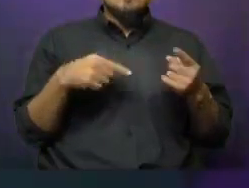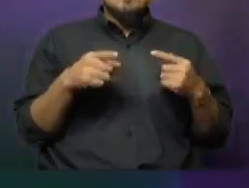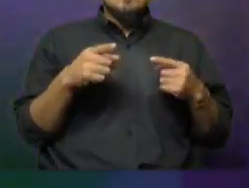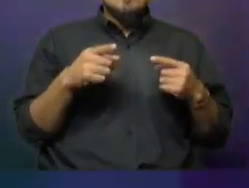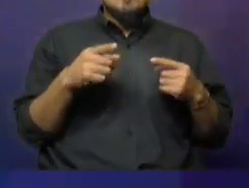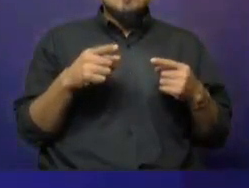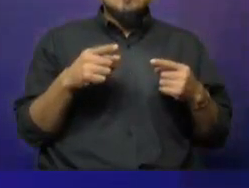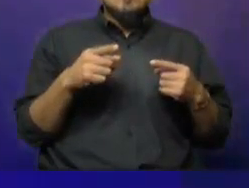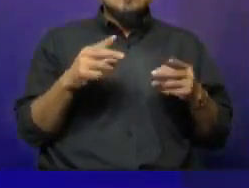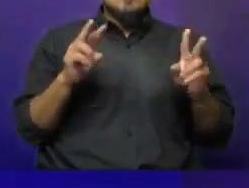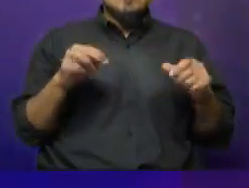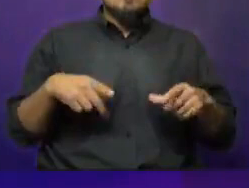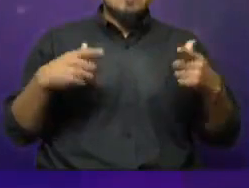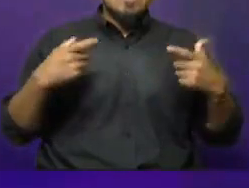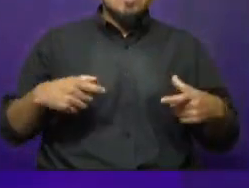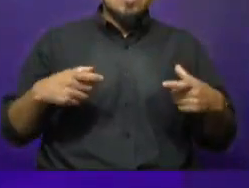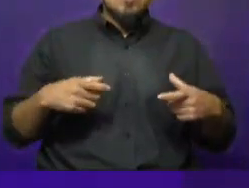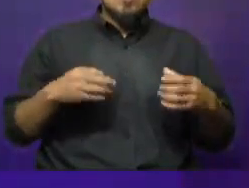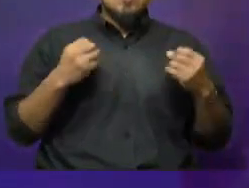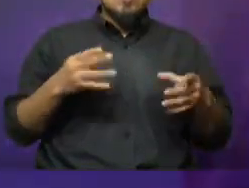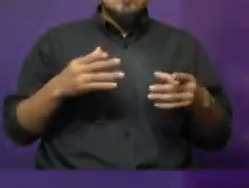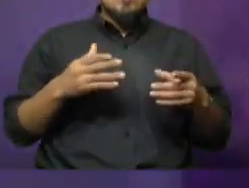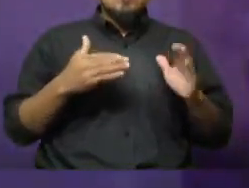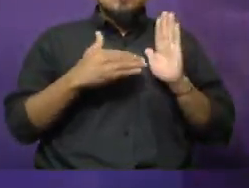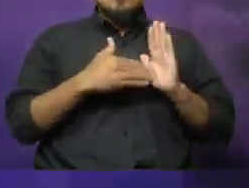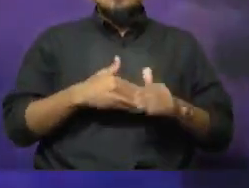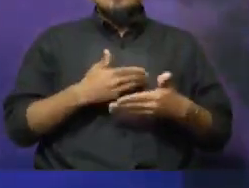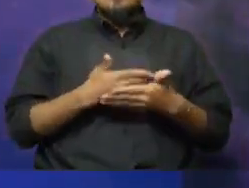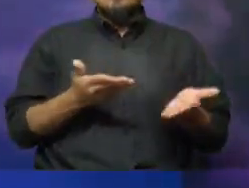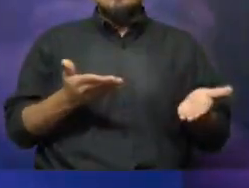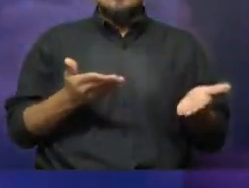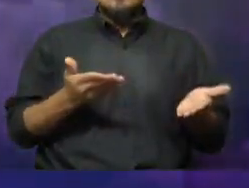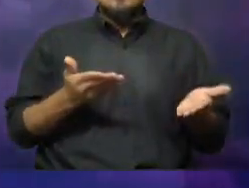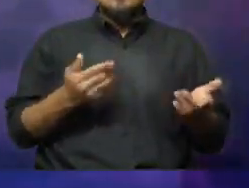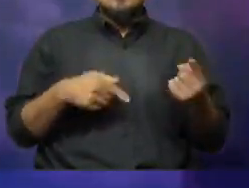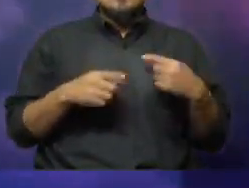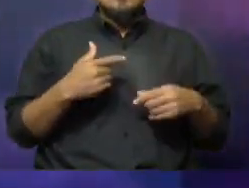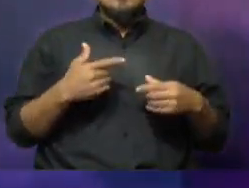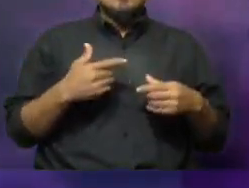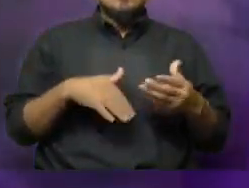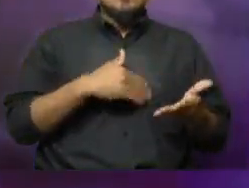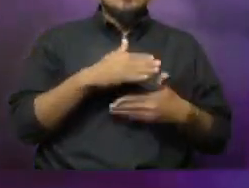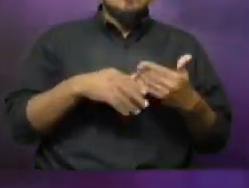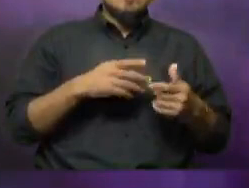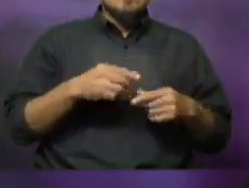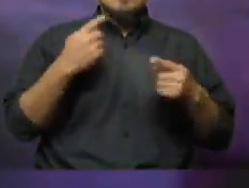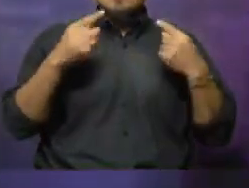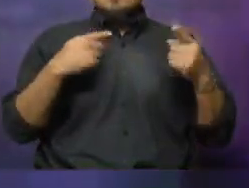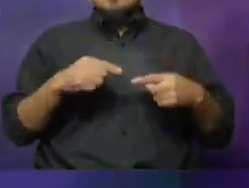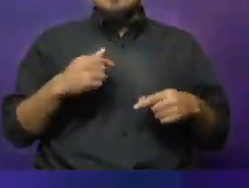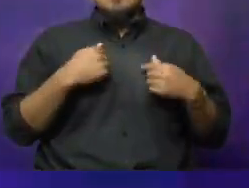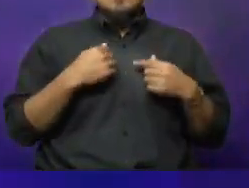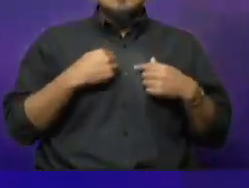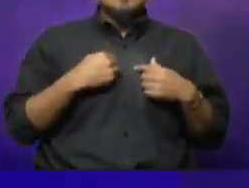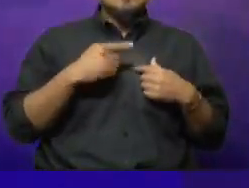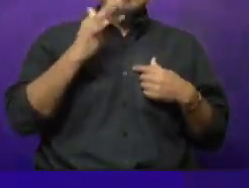el título del disco, porque creo que representa un poco lo que van a escuchar, que es una mezcla también de diferentes estilos, de mi pasaje por